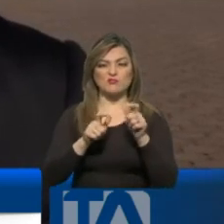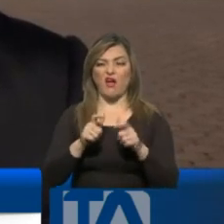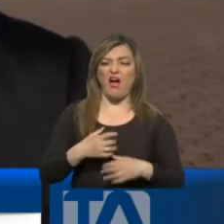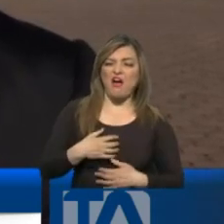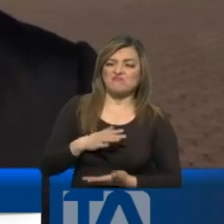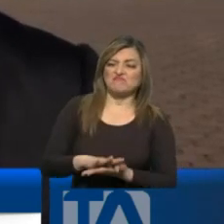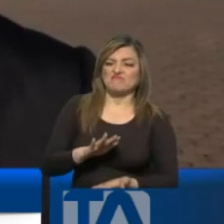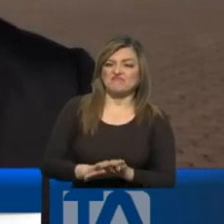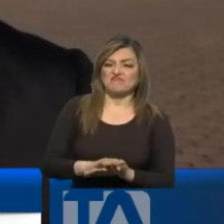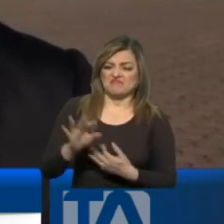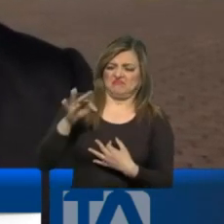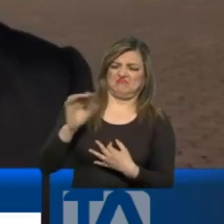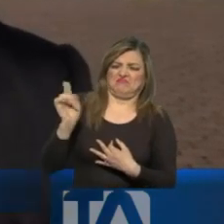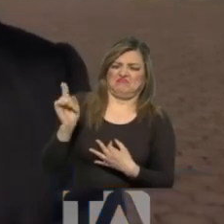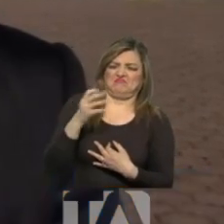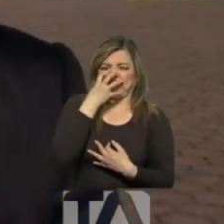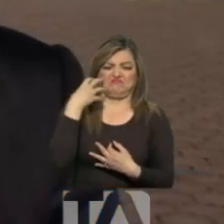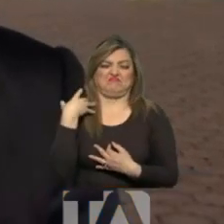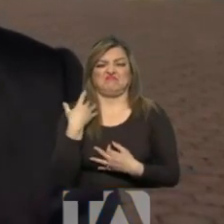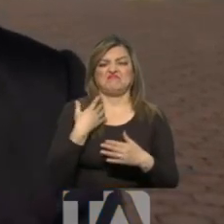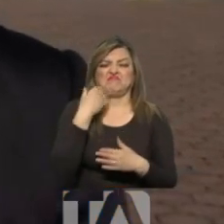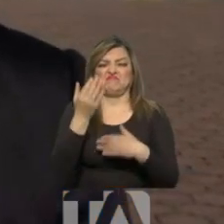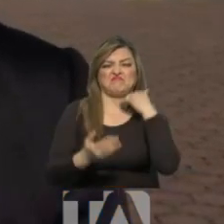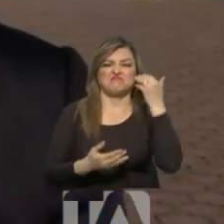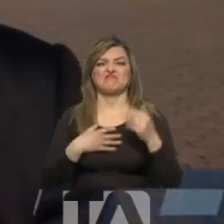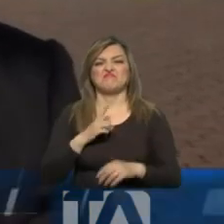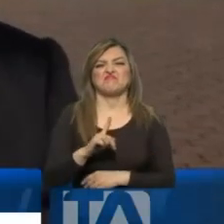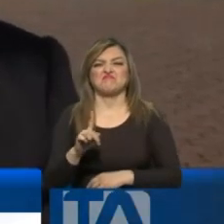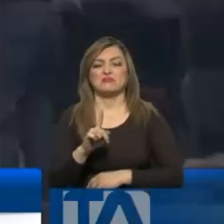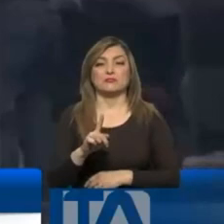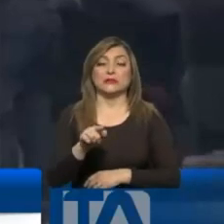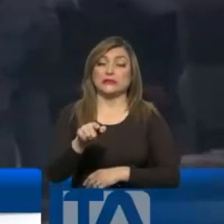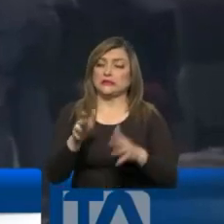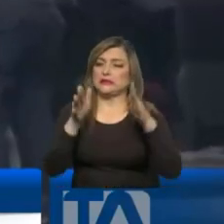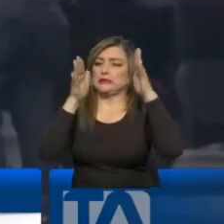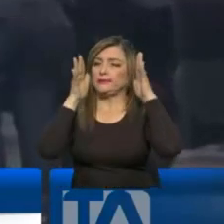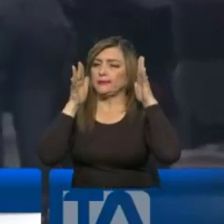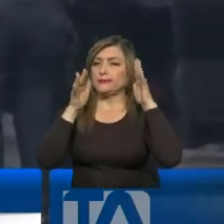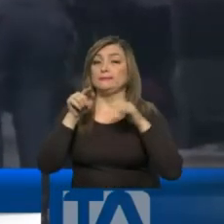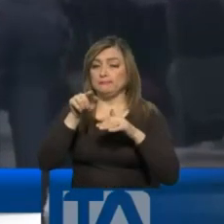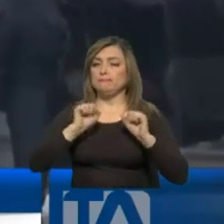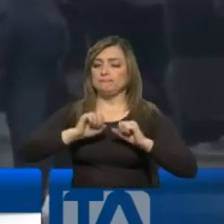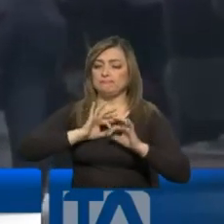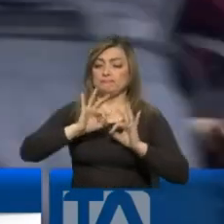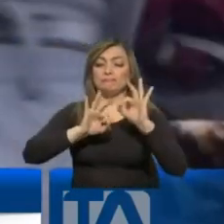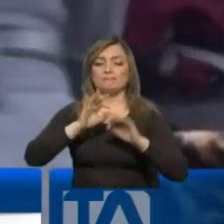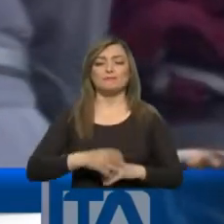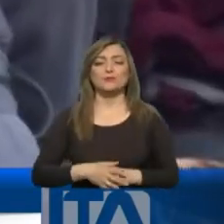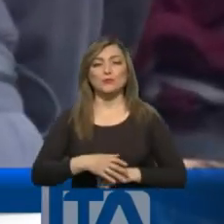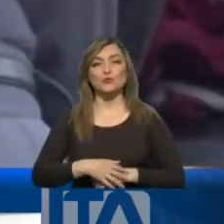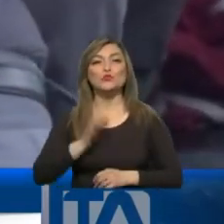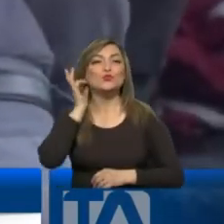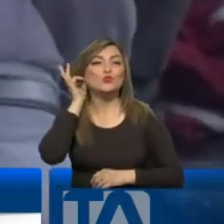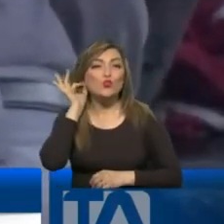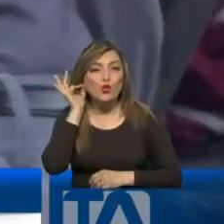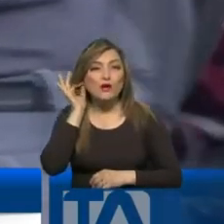cuanto a las medidas. Es ahí donde nosotros debemos prestar mayor atención para evitar mayor número de contagios. Al parecer, la paciente con la variante